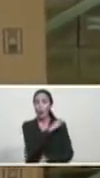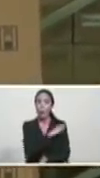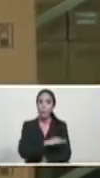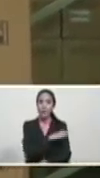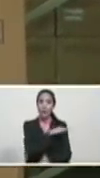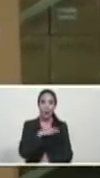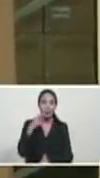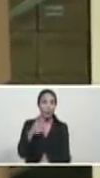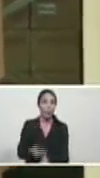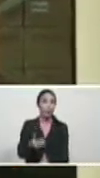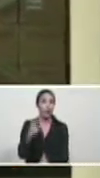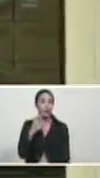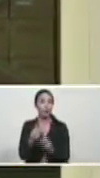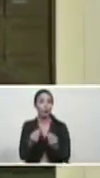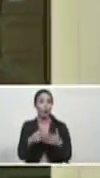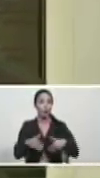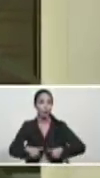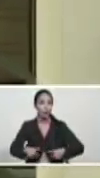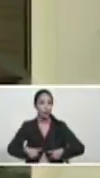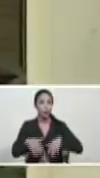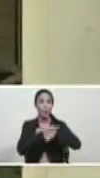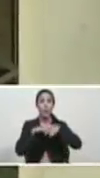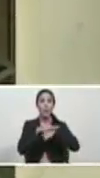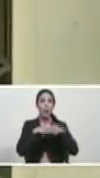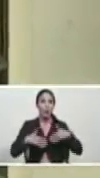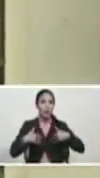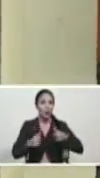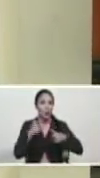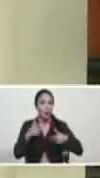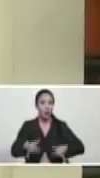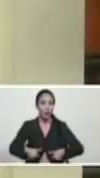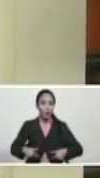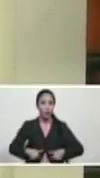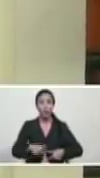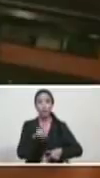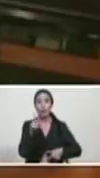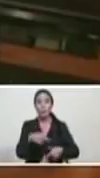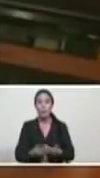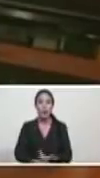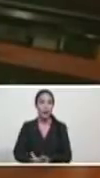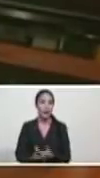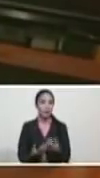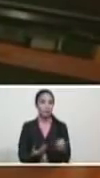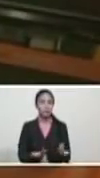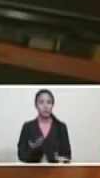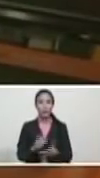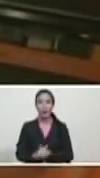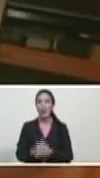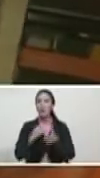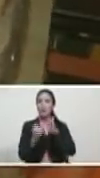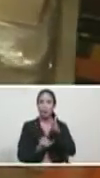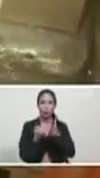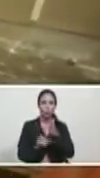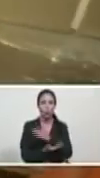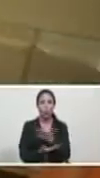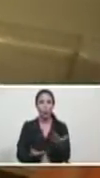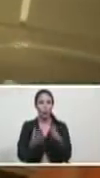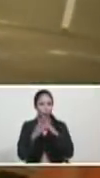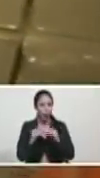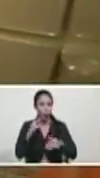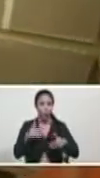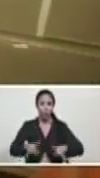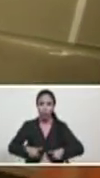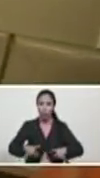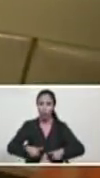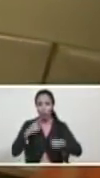de Salud, la red hospitalaria del Instituto Venezolano de los Seguros Sociales, tremendo esfuerzo que se hace